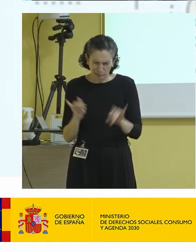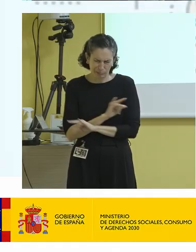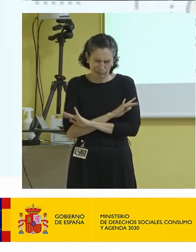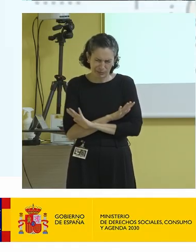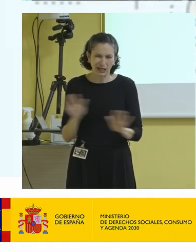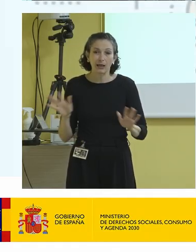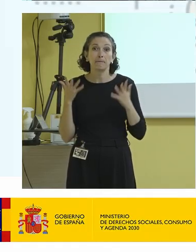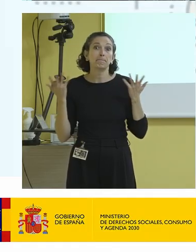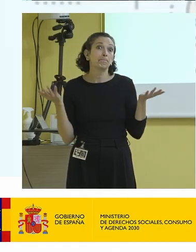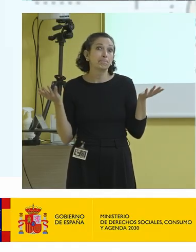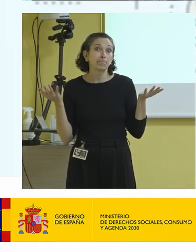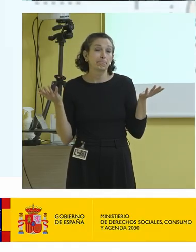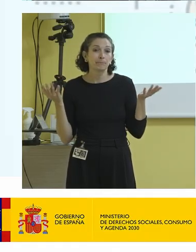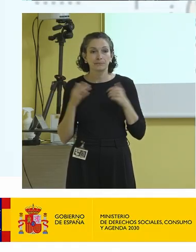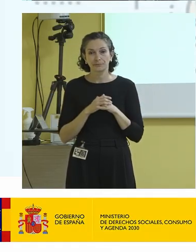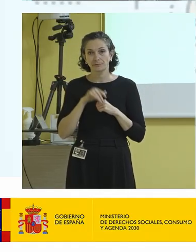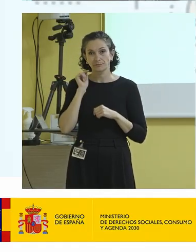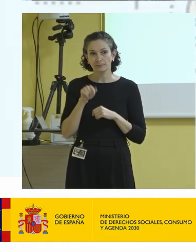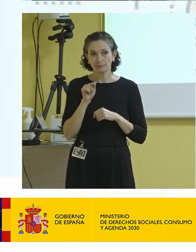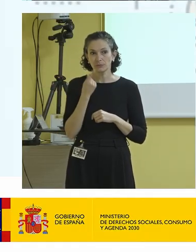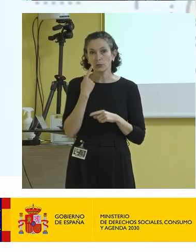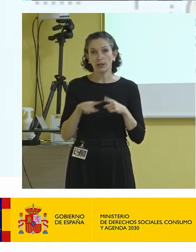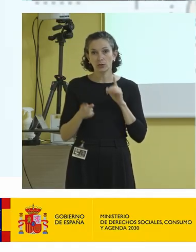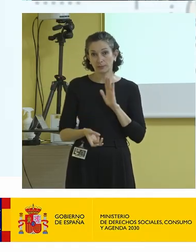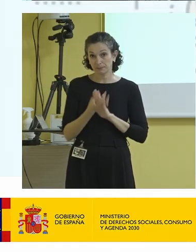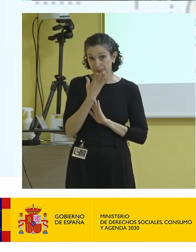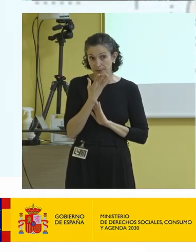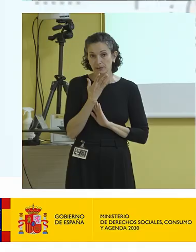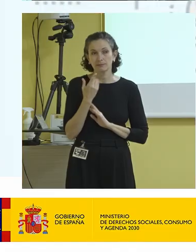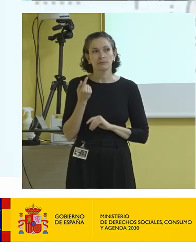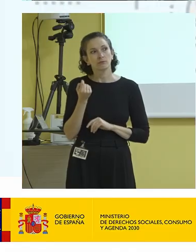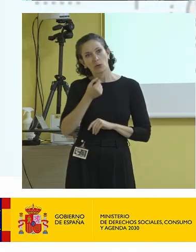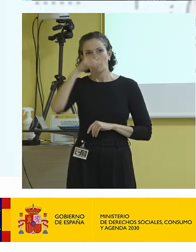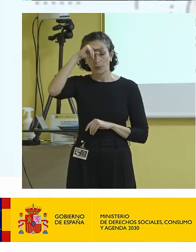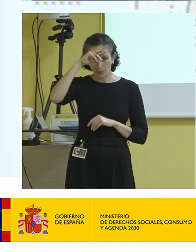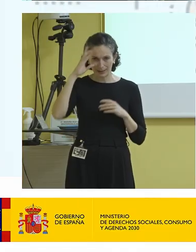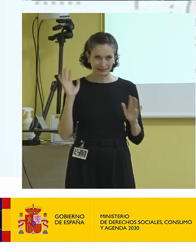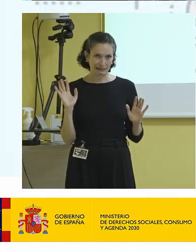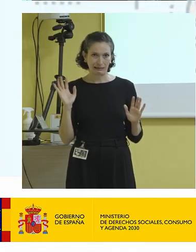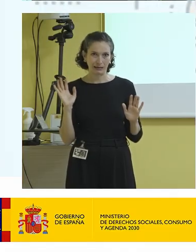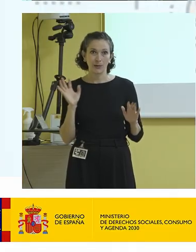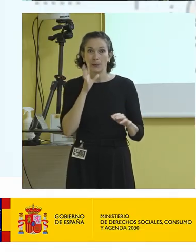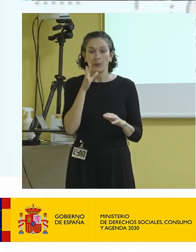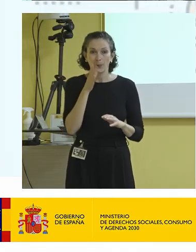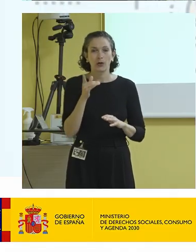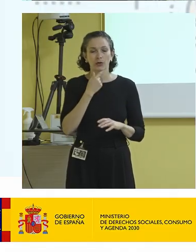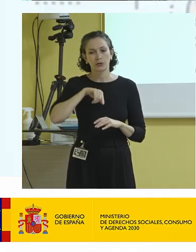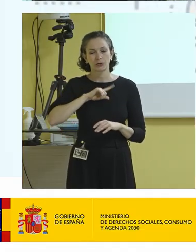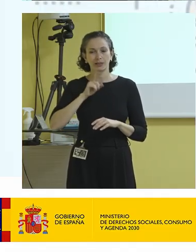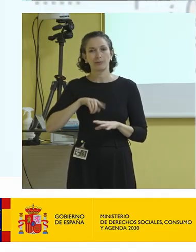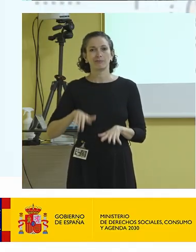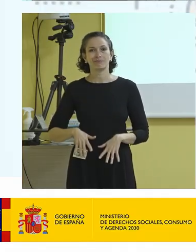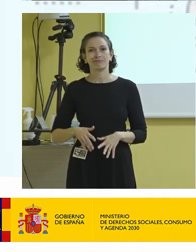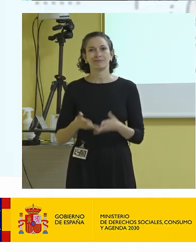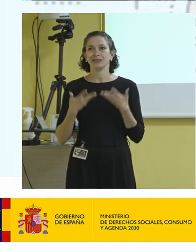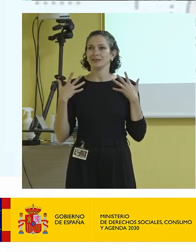Pero de esto surge una cosa que sí es un poquito más, como yo también, preocupante, porque nos llena a nosotros también, ¿no? Que son los